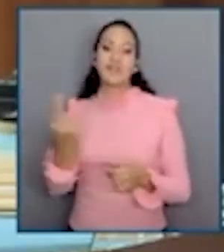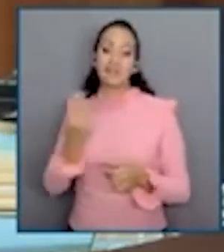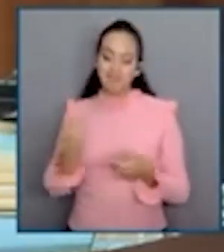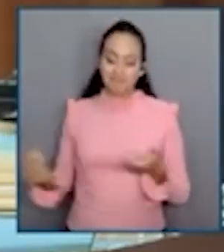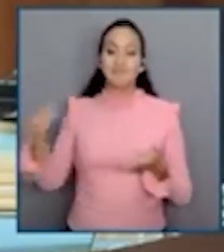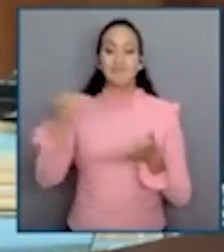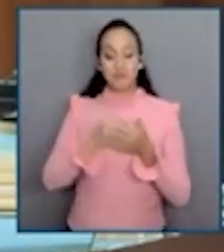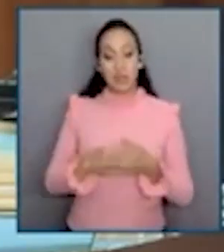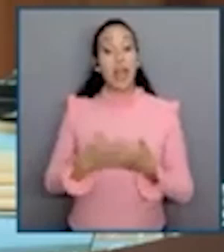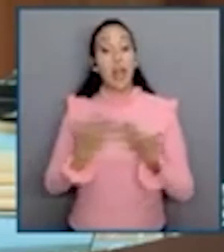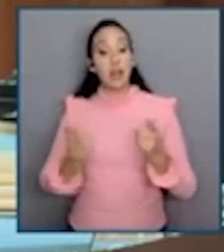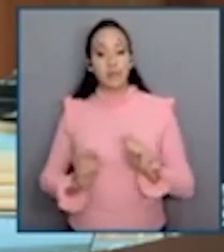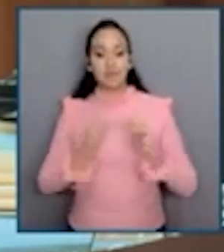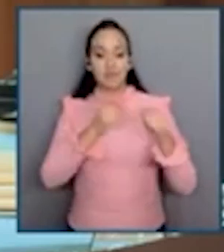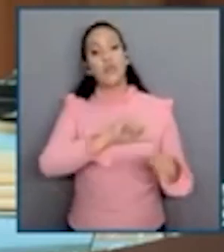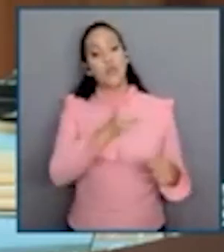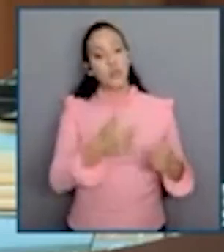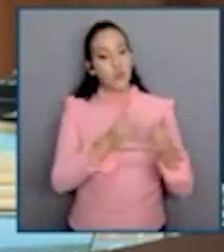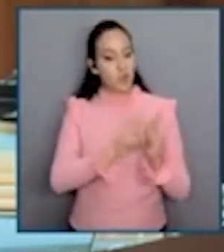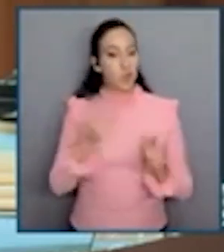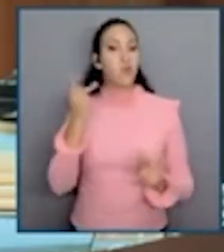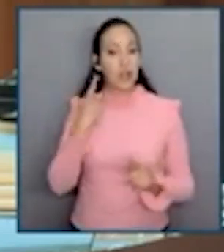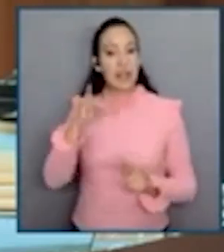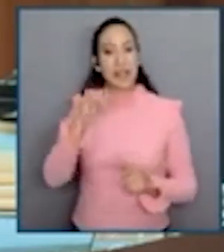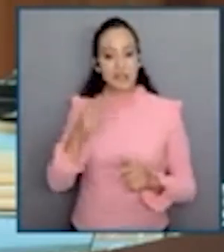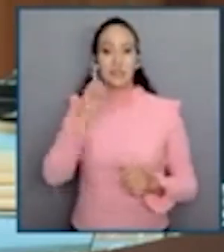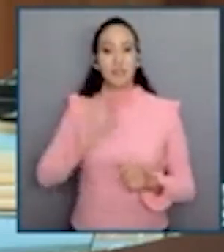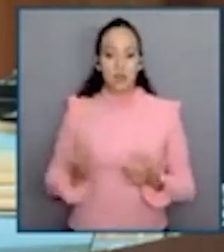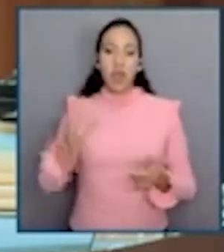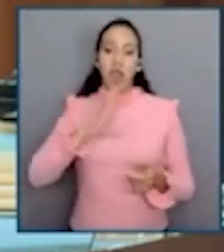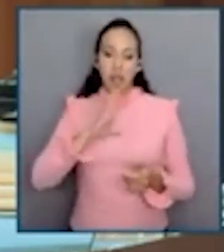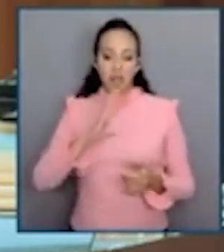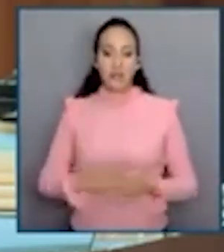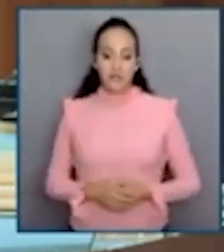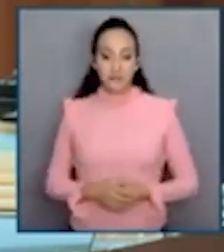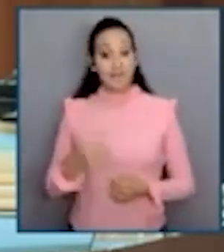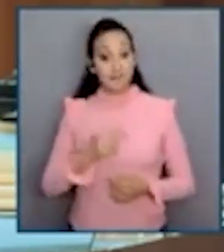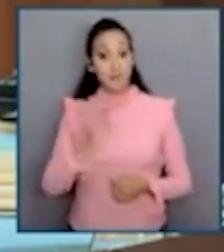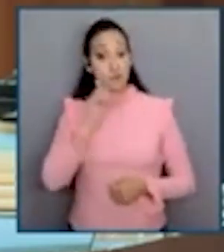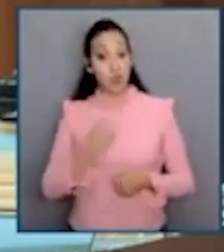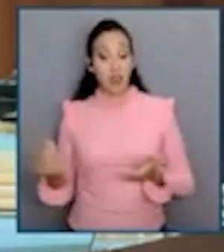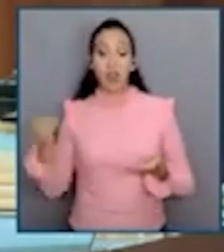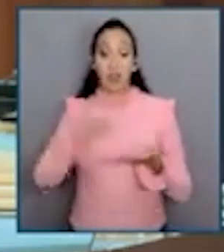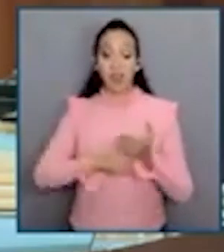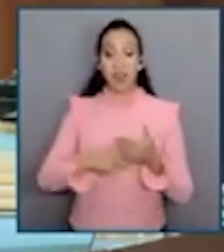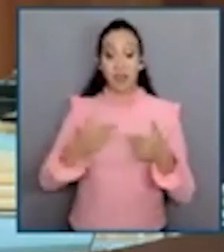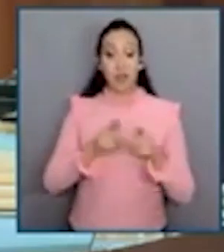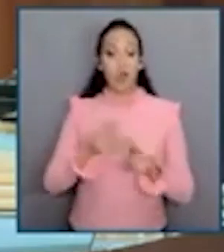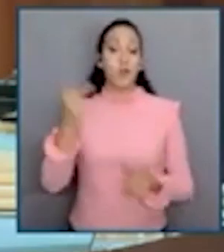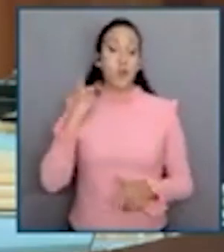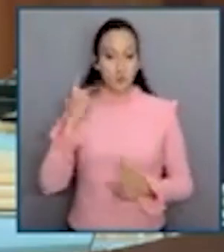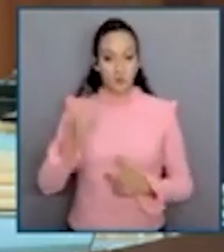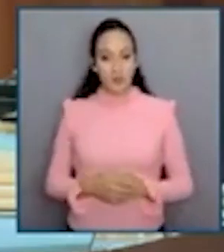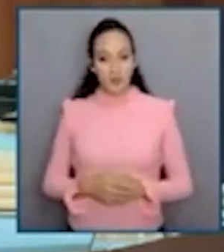al resto de los partidos que sí cuentan con derecho a a recibir digamos curules de